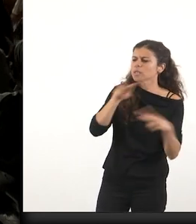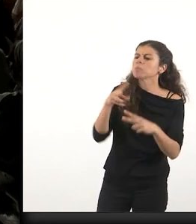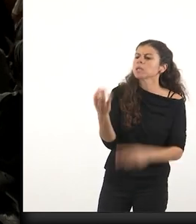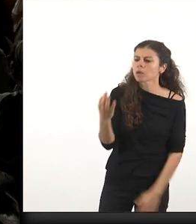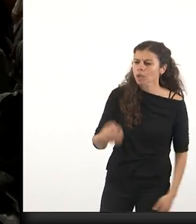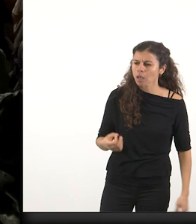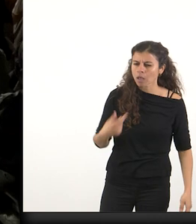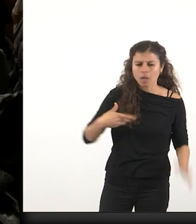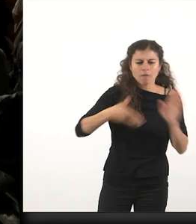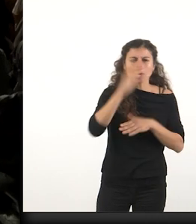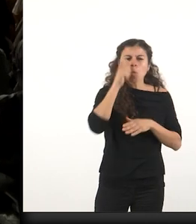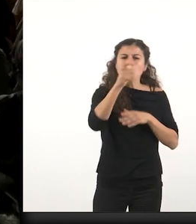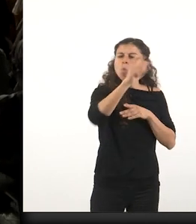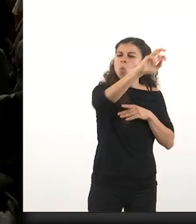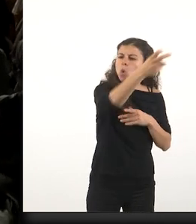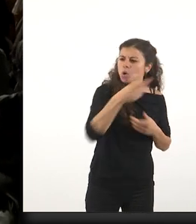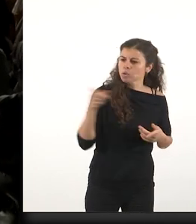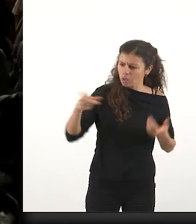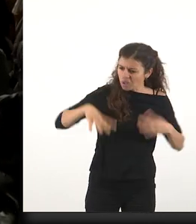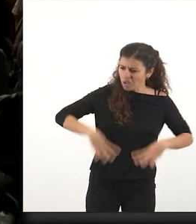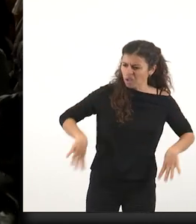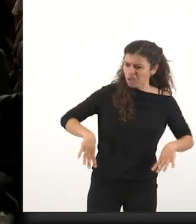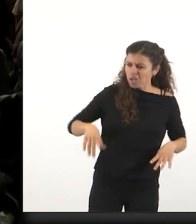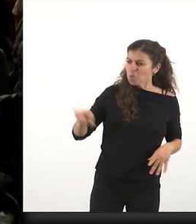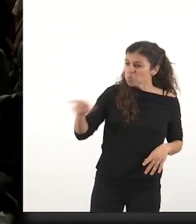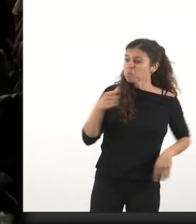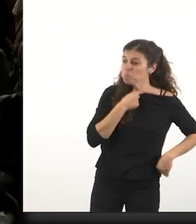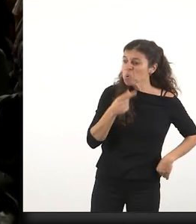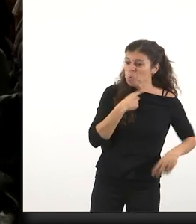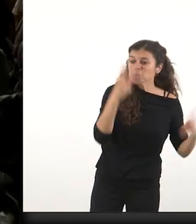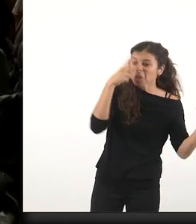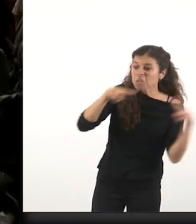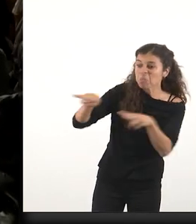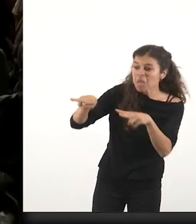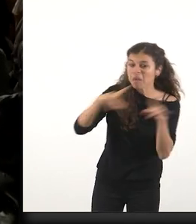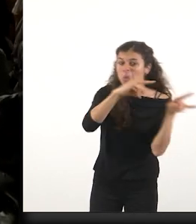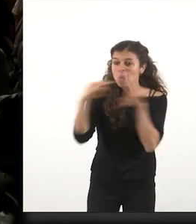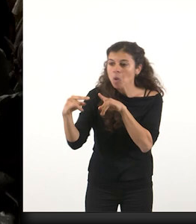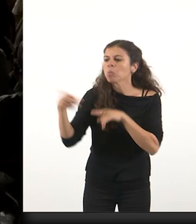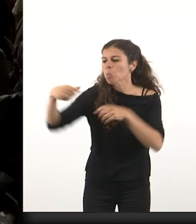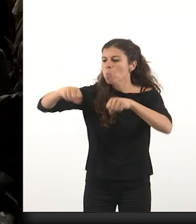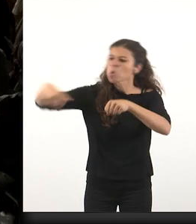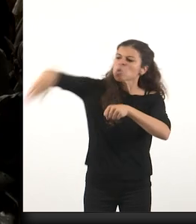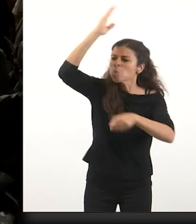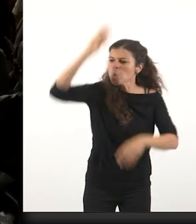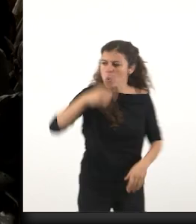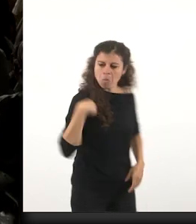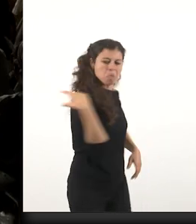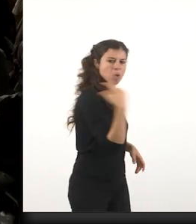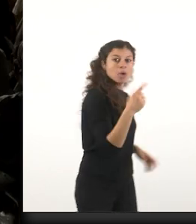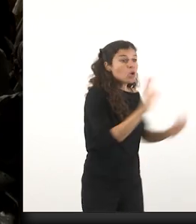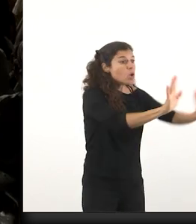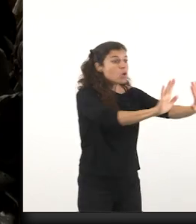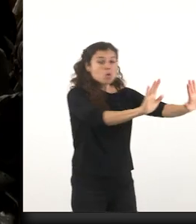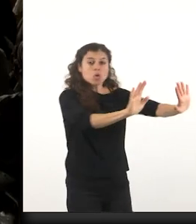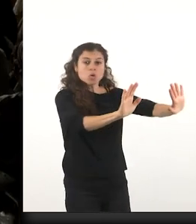puto pueblo. No nos conoce nadie. Ni más ropa en toda... Mira, tía, si lo que te mola es que te miren, te coge la moto y te vas tú. Mira mi puta casa. No, Antonio, te vayas, Antonio, por